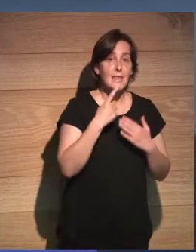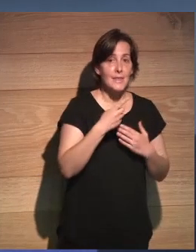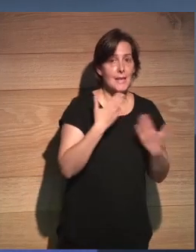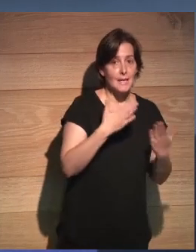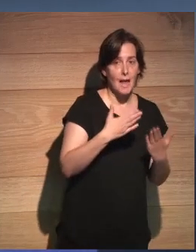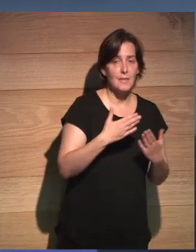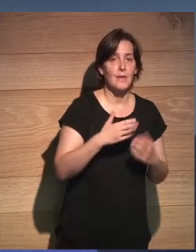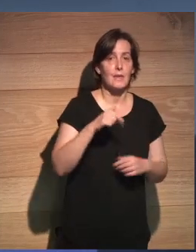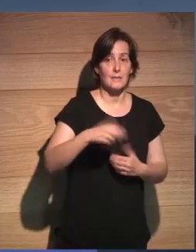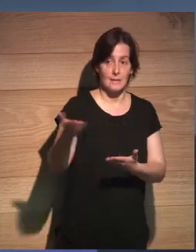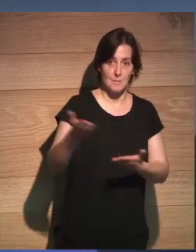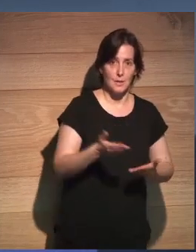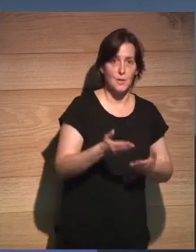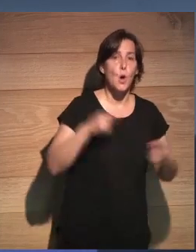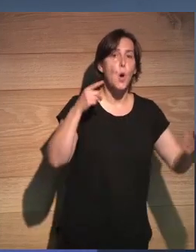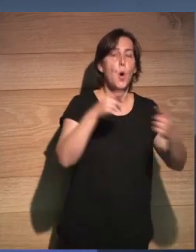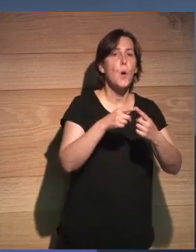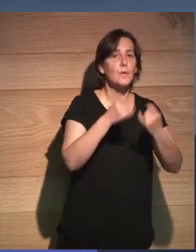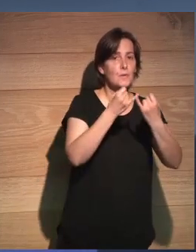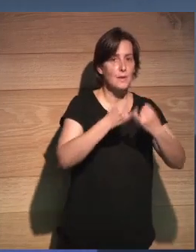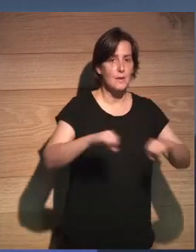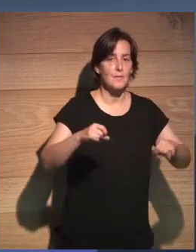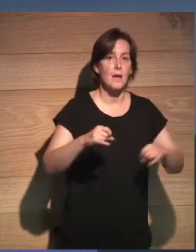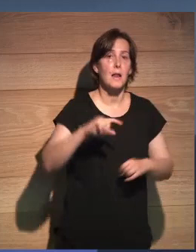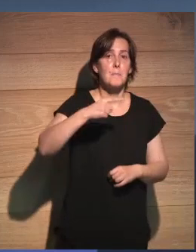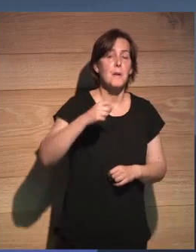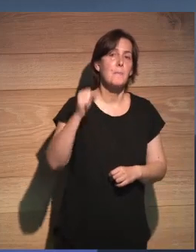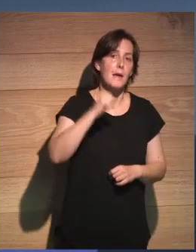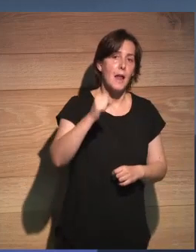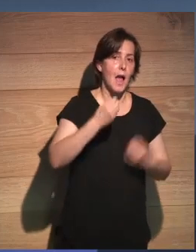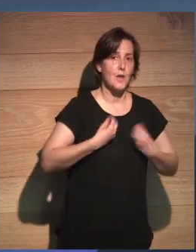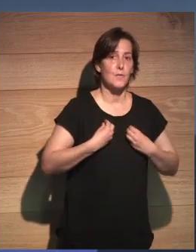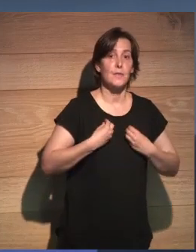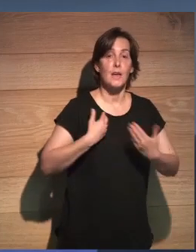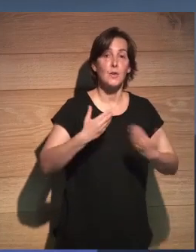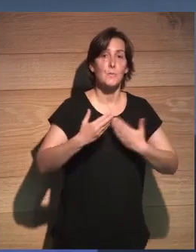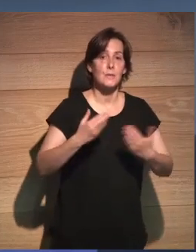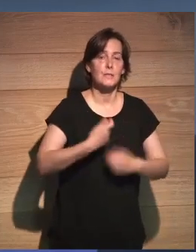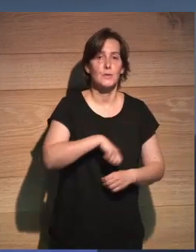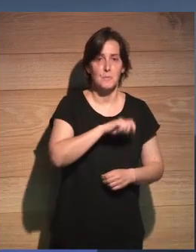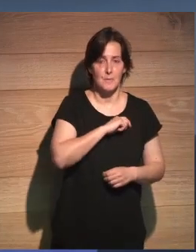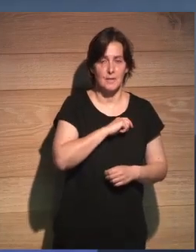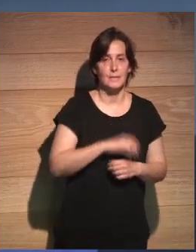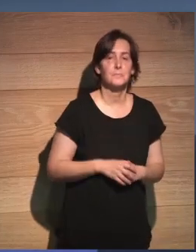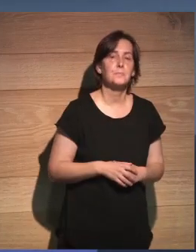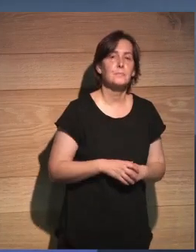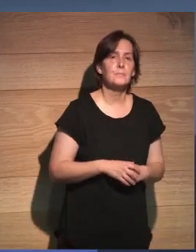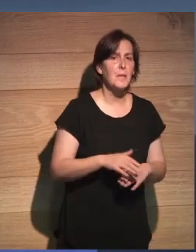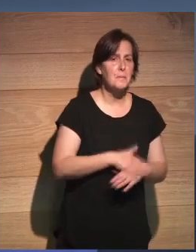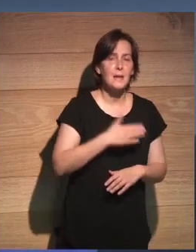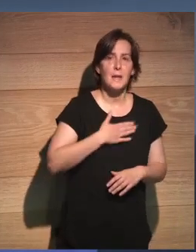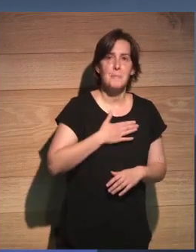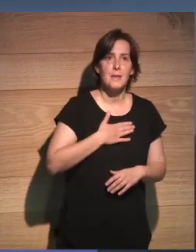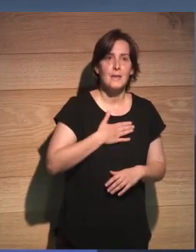invitación para celebrar el primer año de vida de The Conversation España. Es para mí una